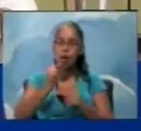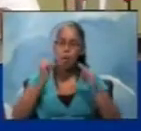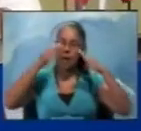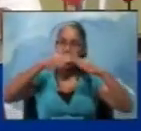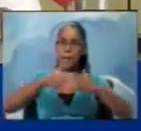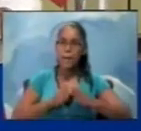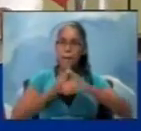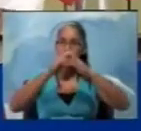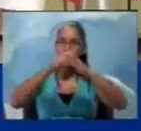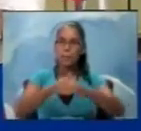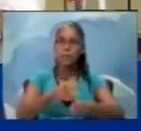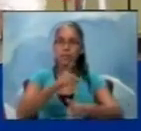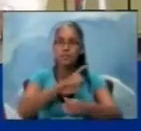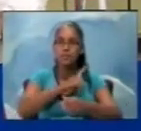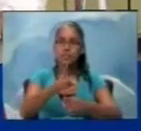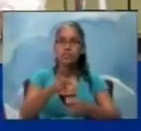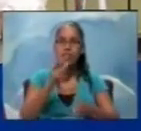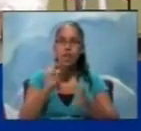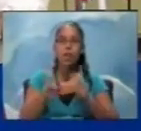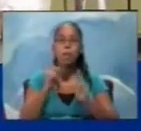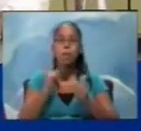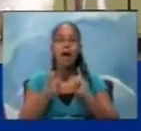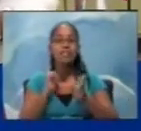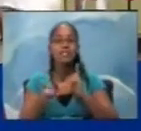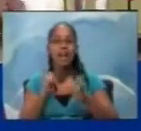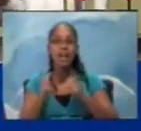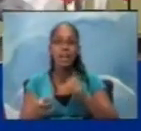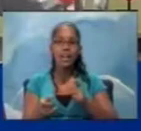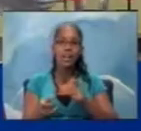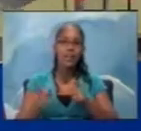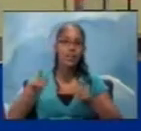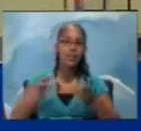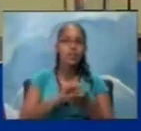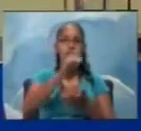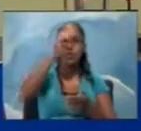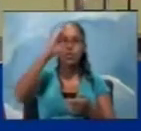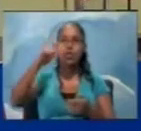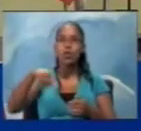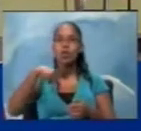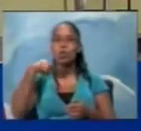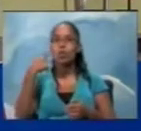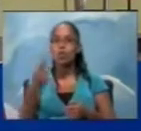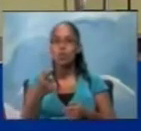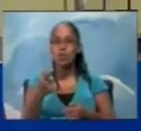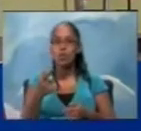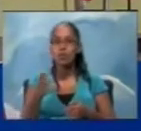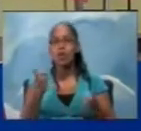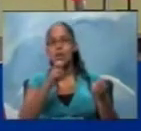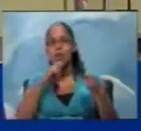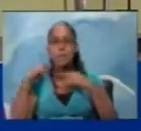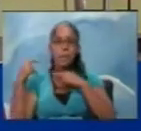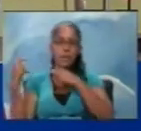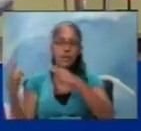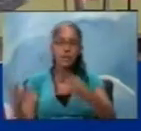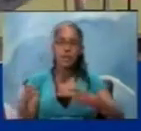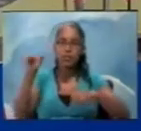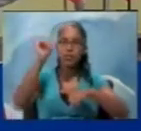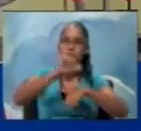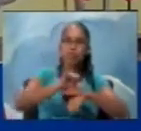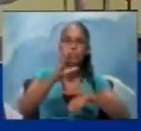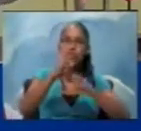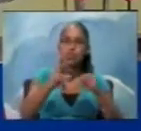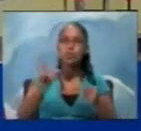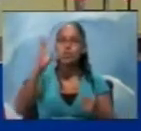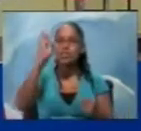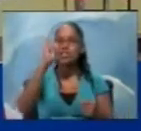barcos de pasajeros. ¡Ay, ay, ay! Cuando invitemos a la misión número 6,